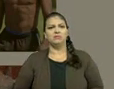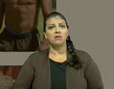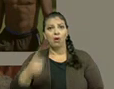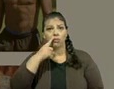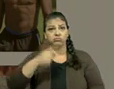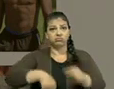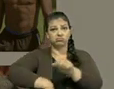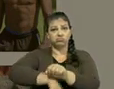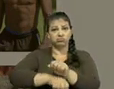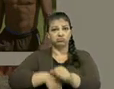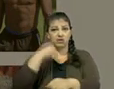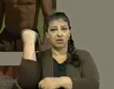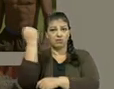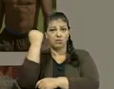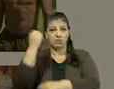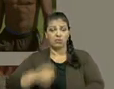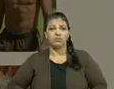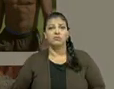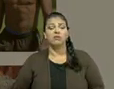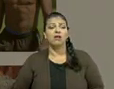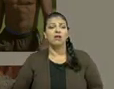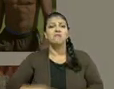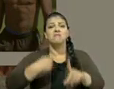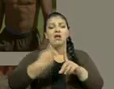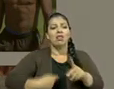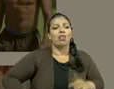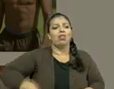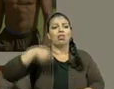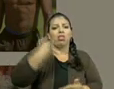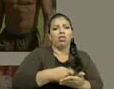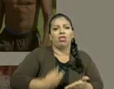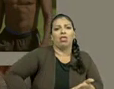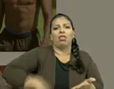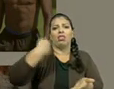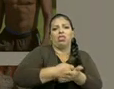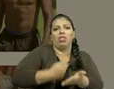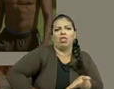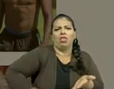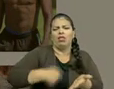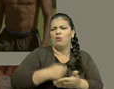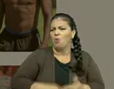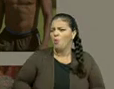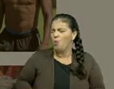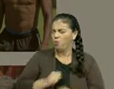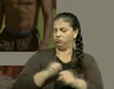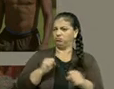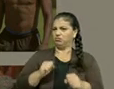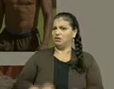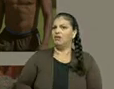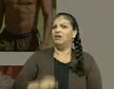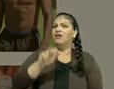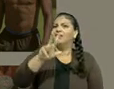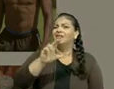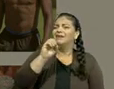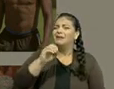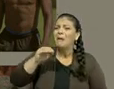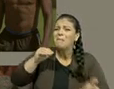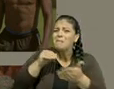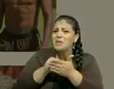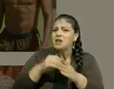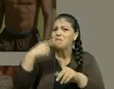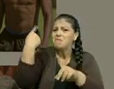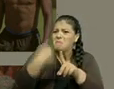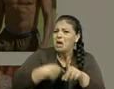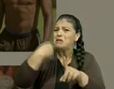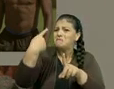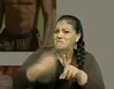Pero $30,000, déjate de vaina. $30,000 mensuales al año viene siendo, multiplícame. Felipao, tú